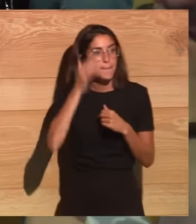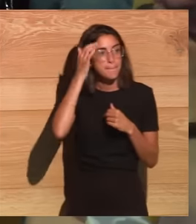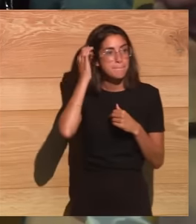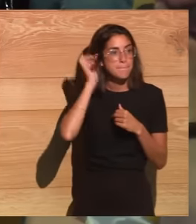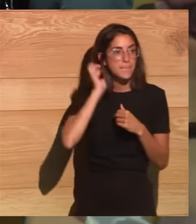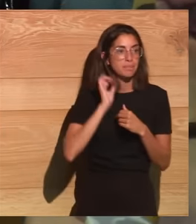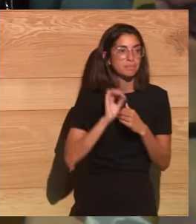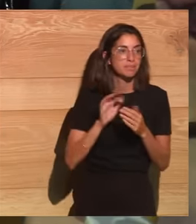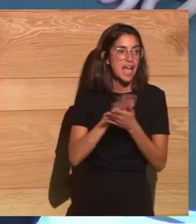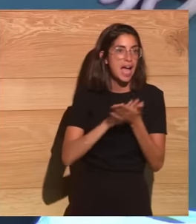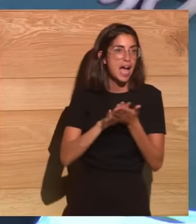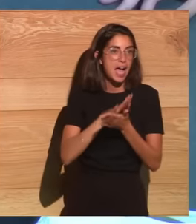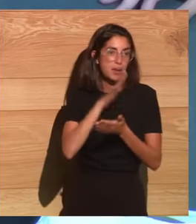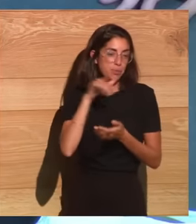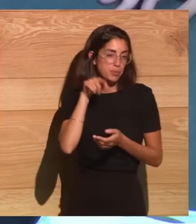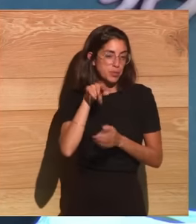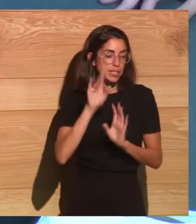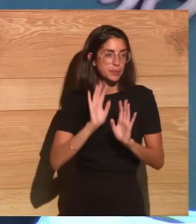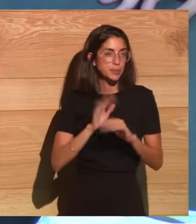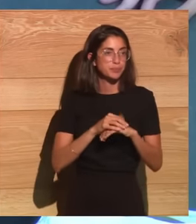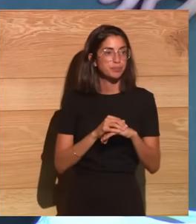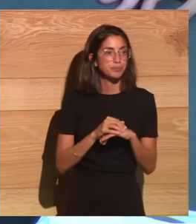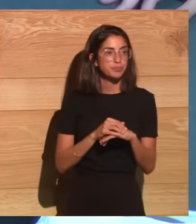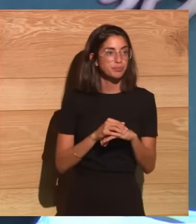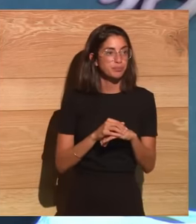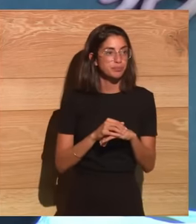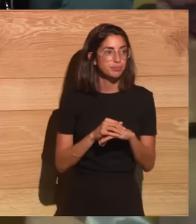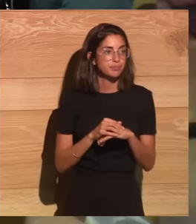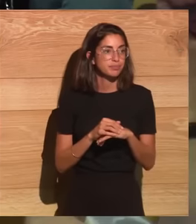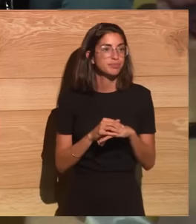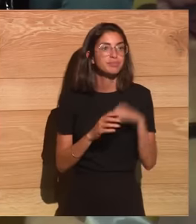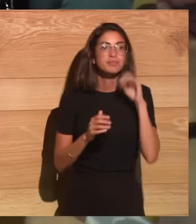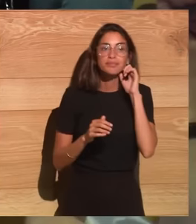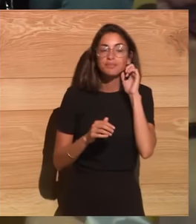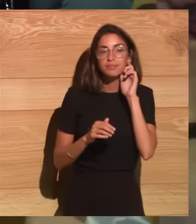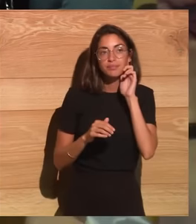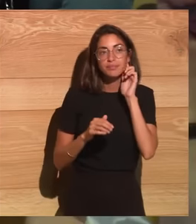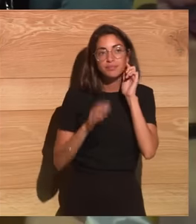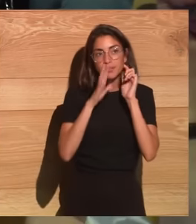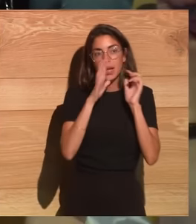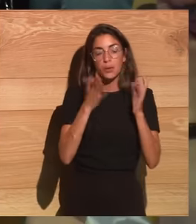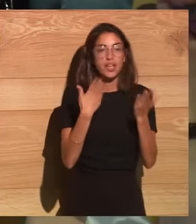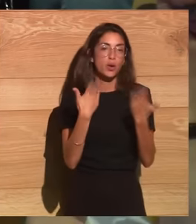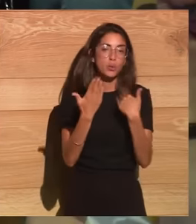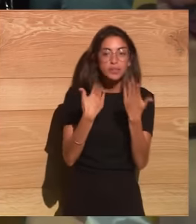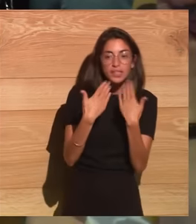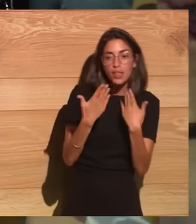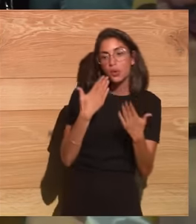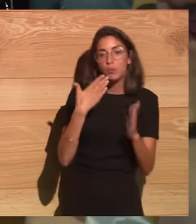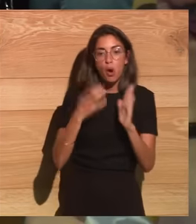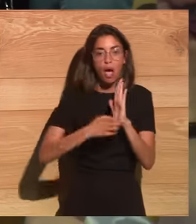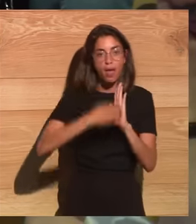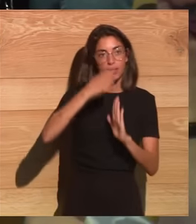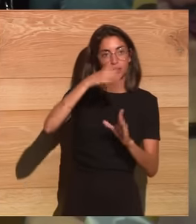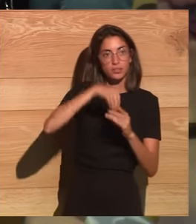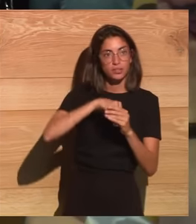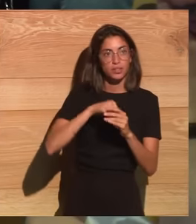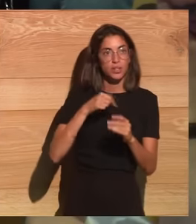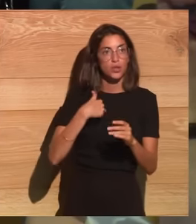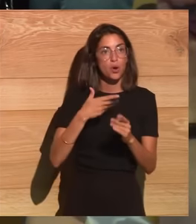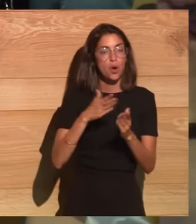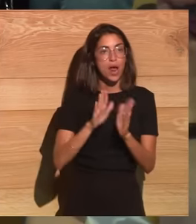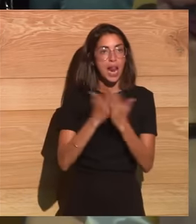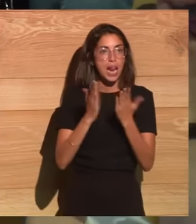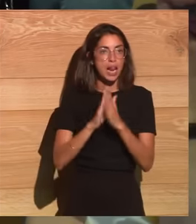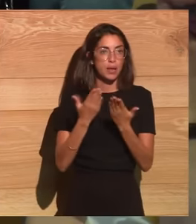Hablo por ti. Buenas tardes. Me llegó el libro el viernes por la noche. Hay que ver calor, ¿no? Ya estás en conversación de ascensor. Me llegó el libro el viernes